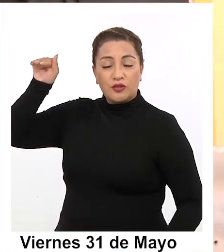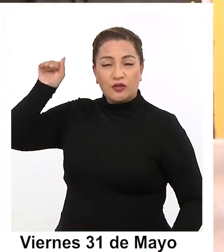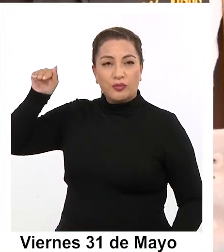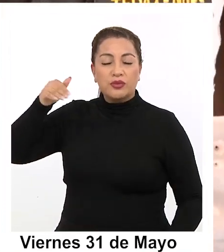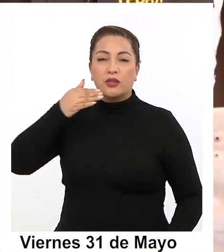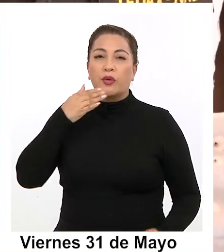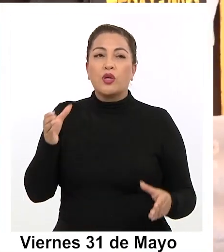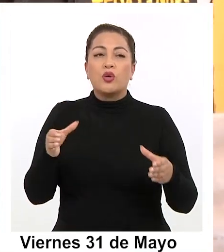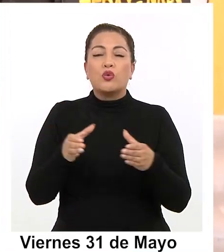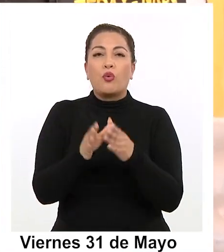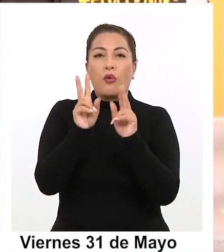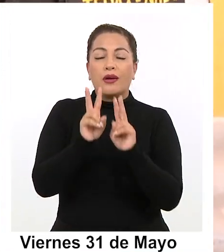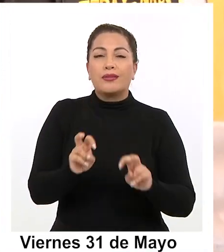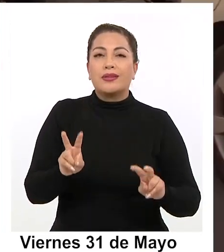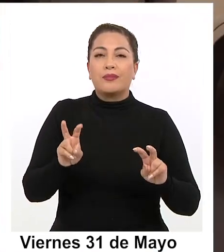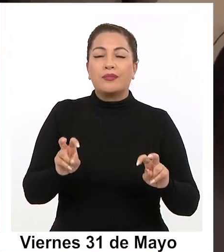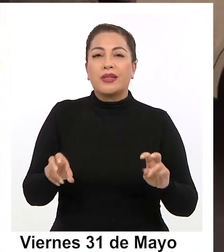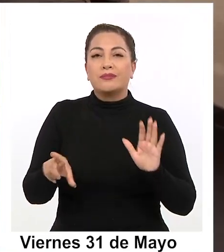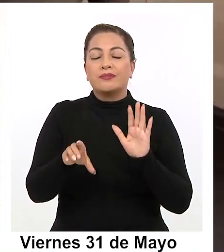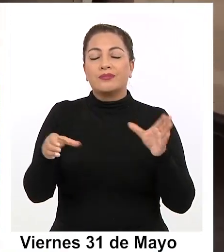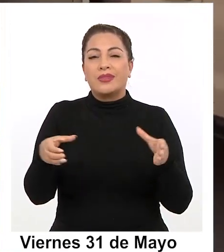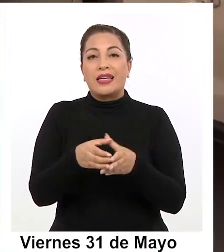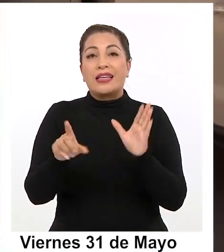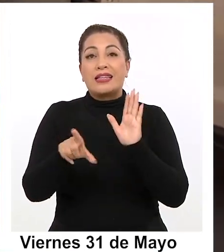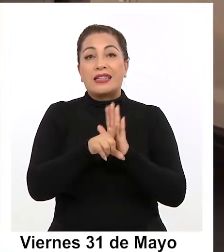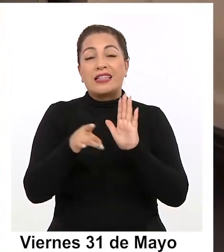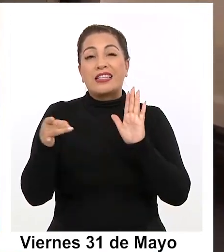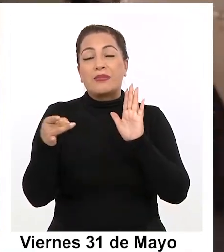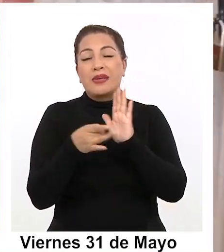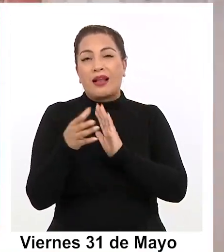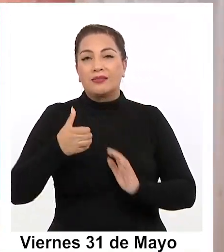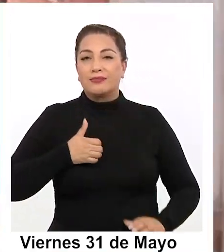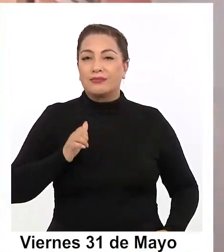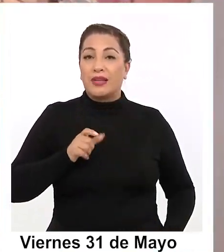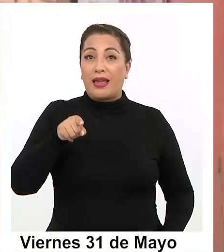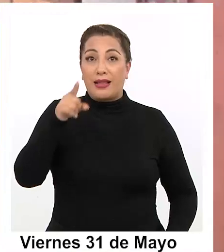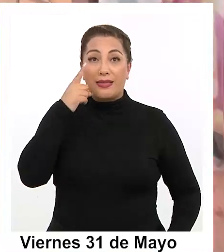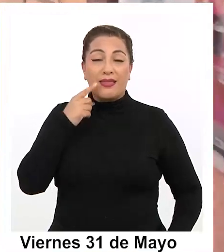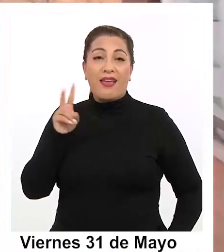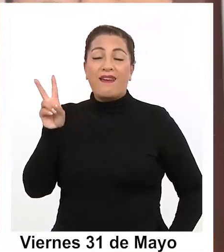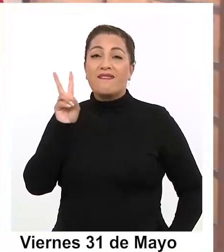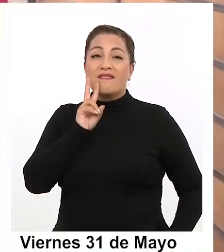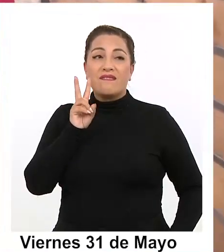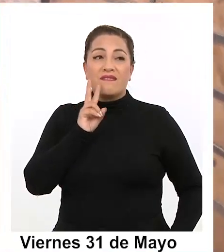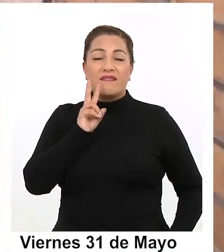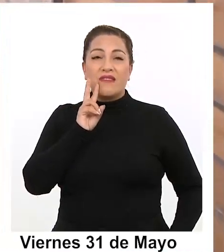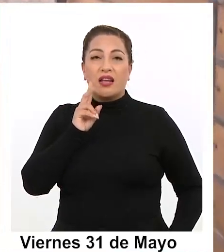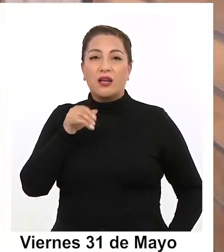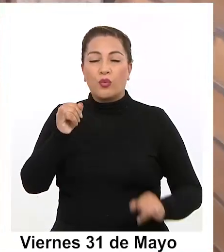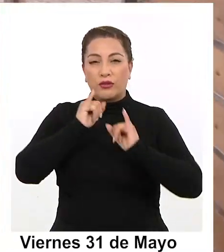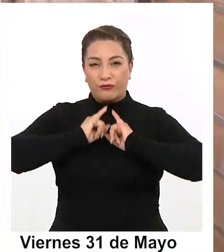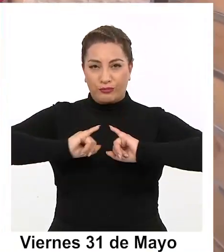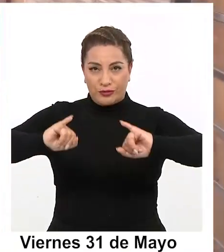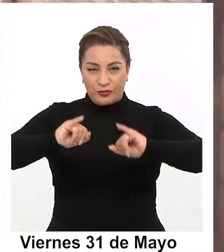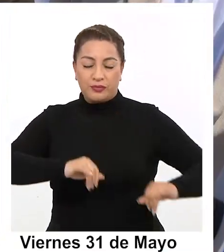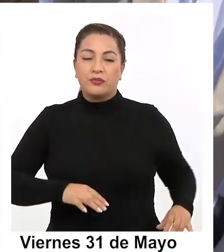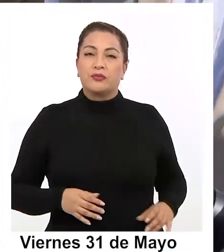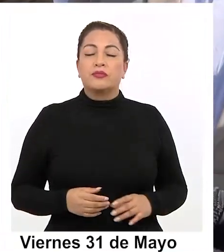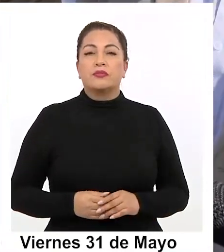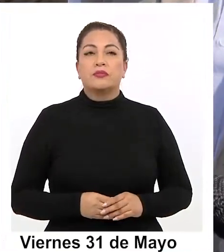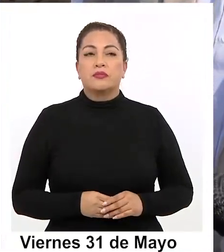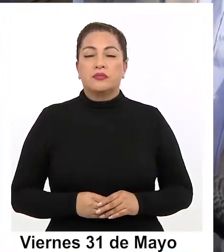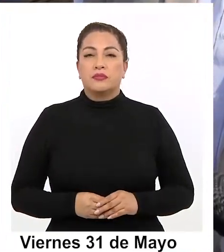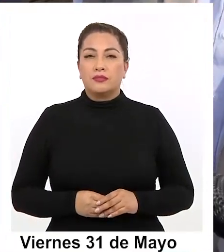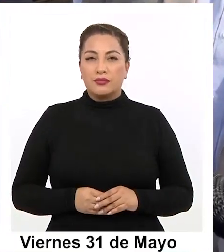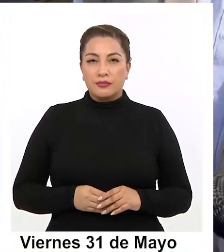y la brigada de investigación criminal de la pdi de la cual este viernes se entregó un balance se